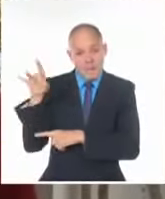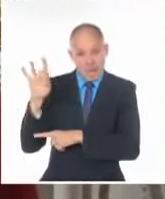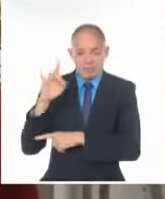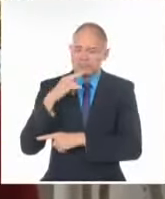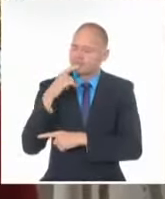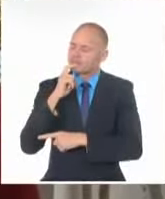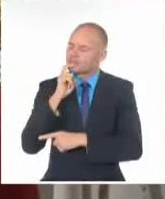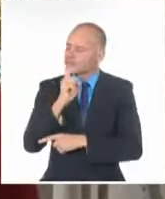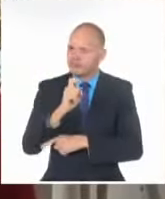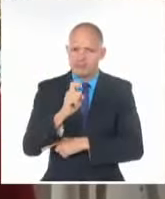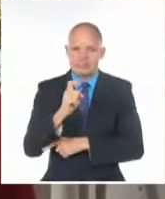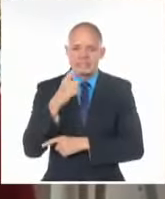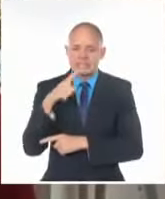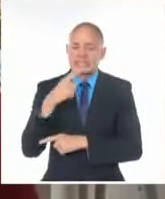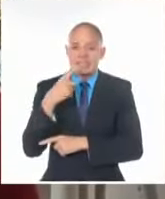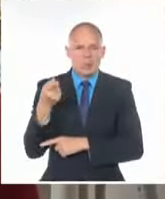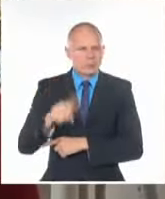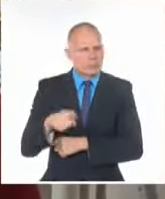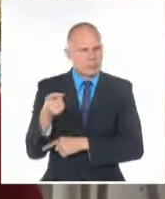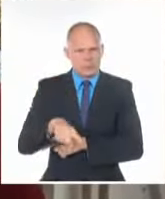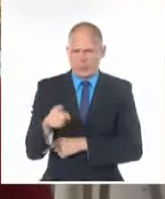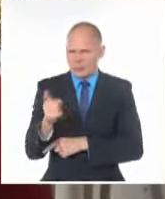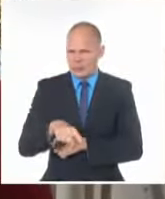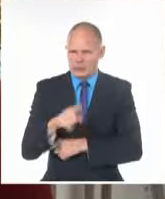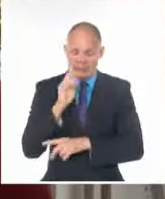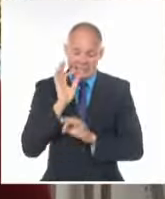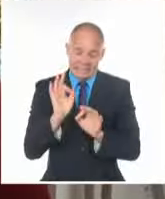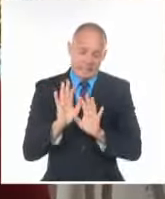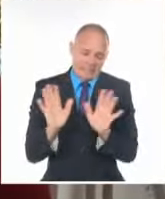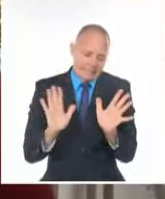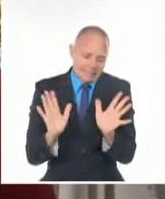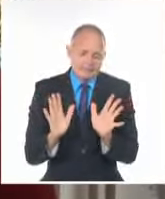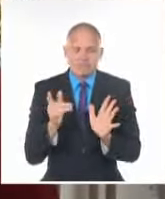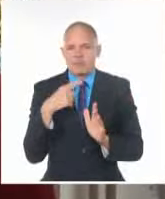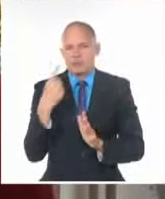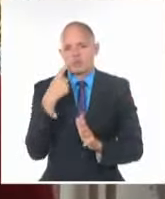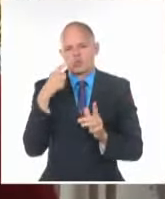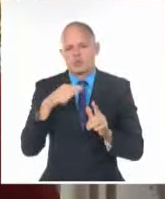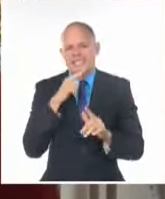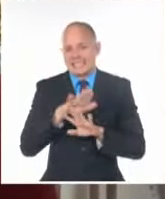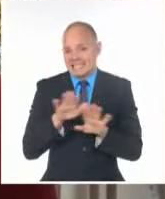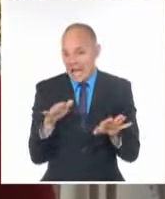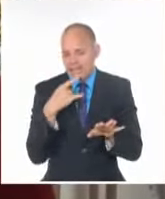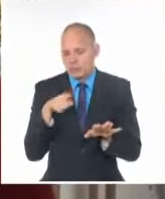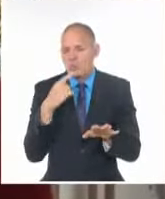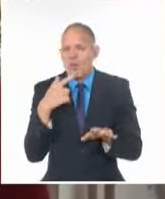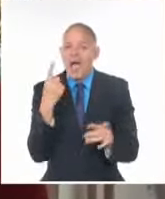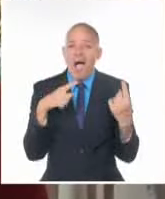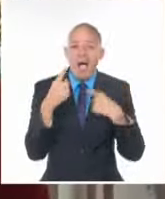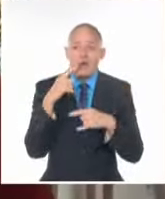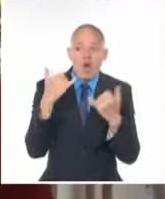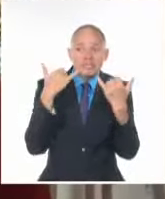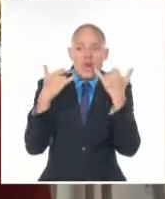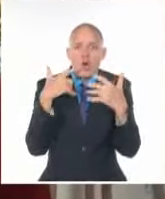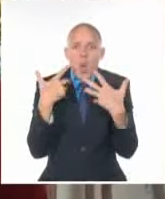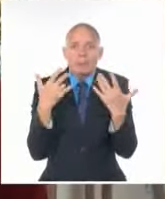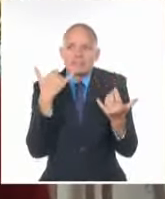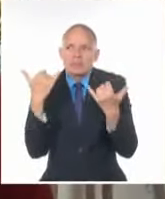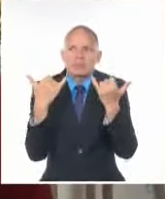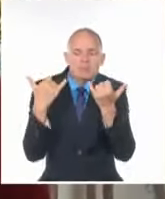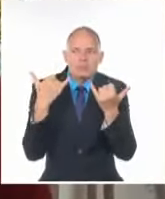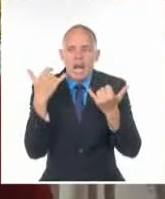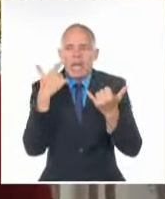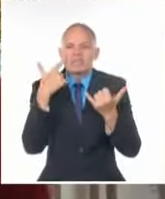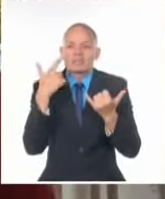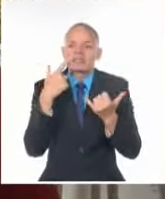tiempo aquí en Pinar del Río son desfavorables completamente. Hemos realizado a través de vías alternativas una comunicación con